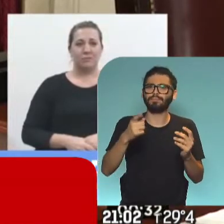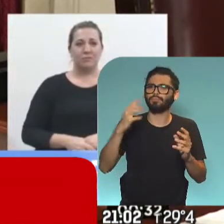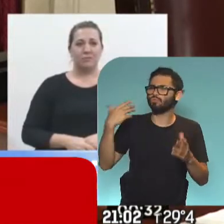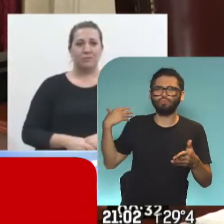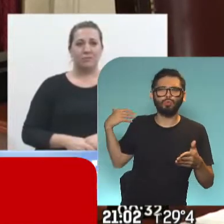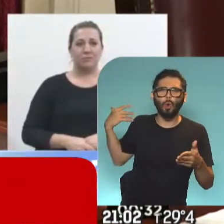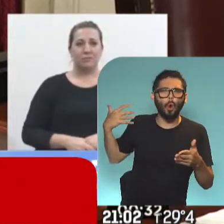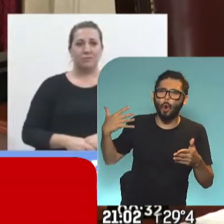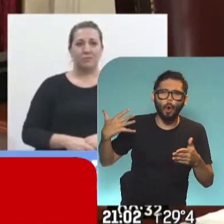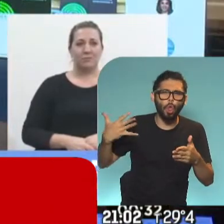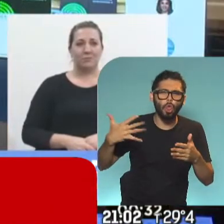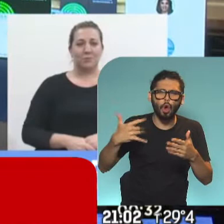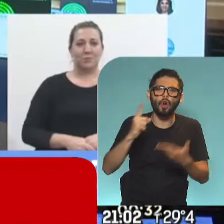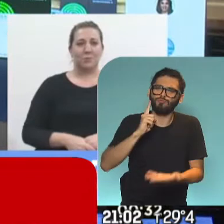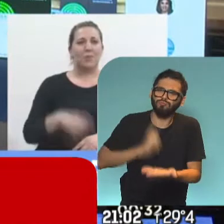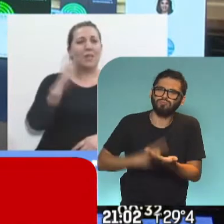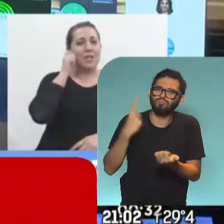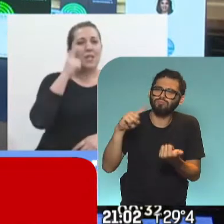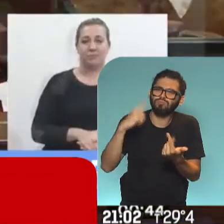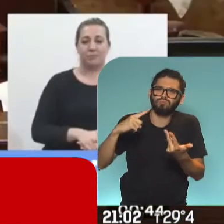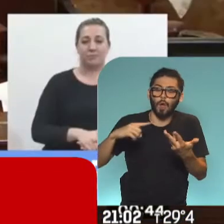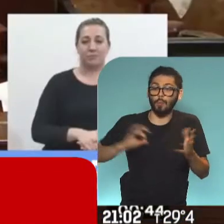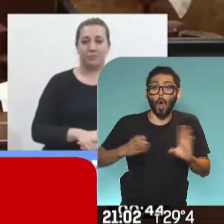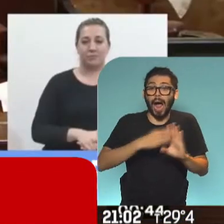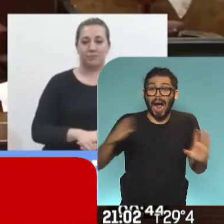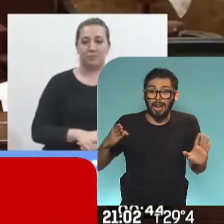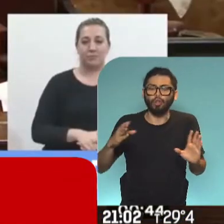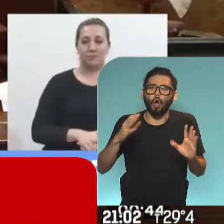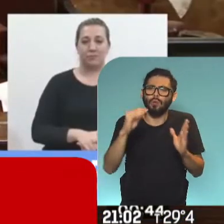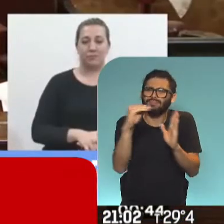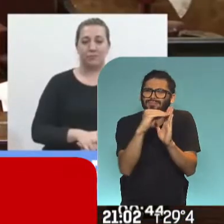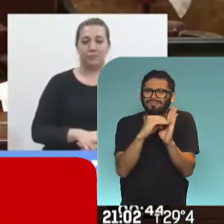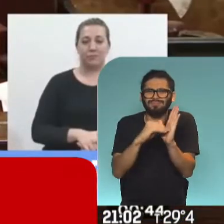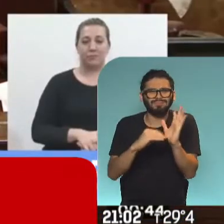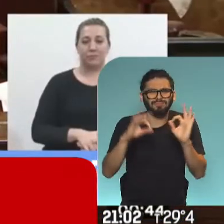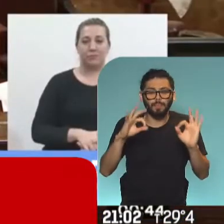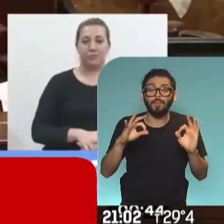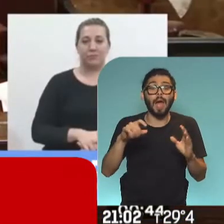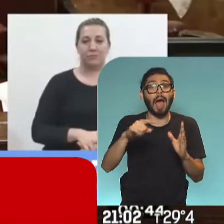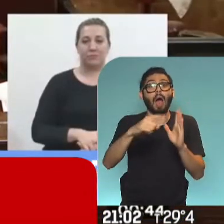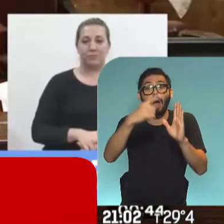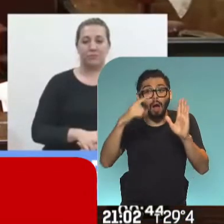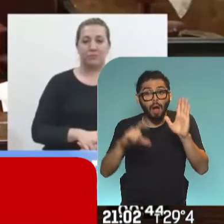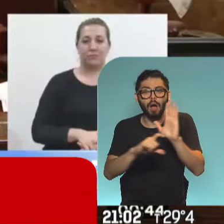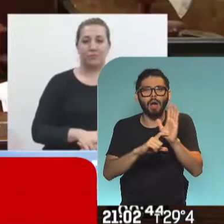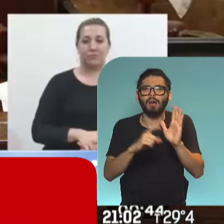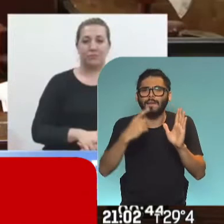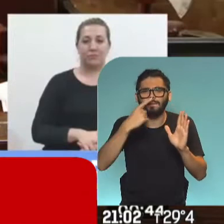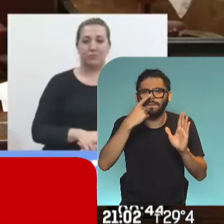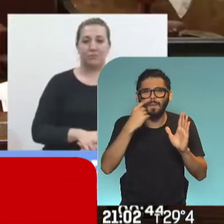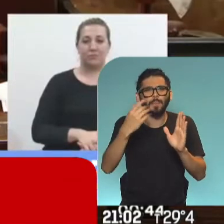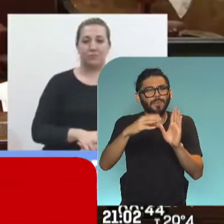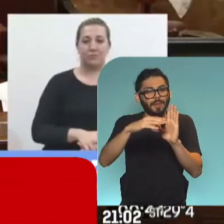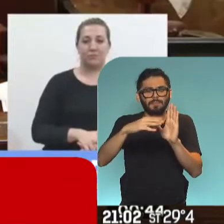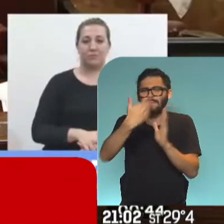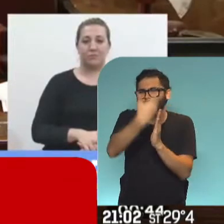se hizo en el gobierno del Frente de Todos este año. Y después viene, si querés, lo más interesante de la carta, porque más de la mitad de la carta la